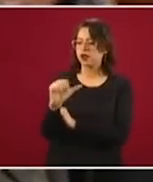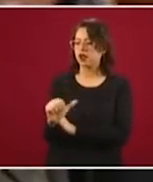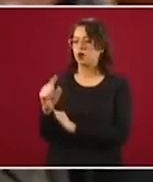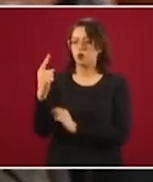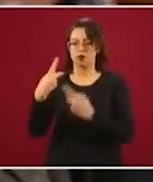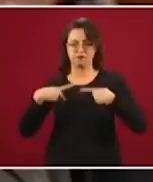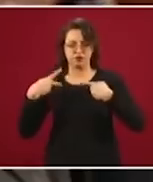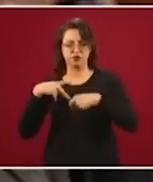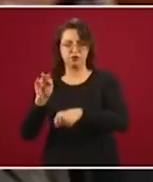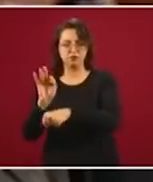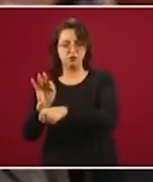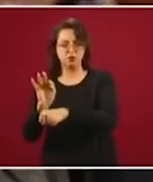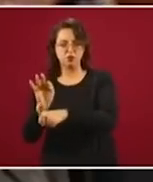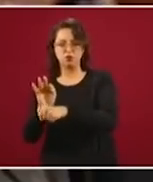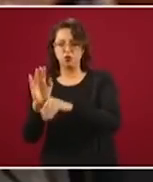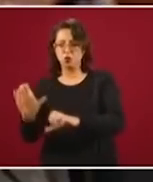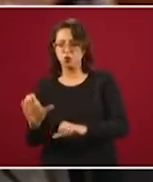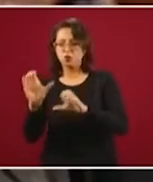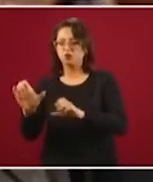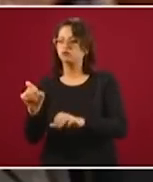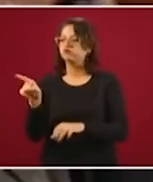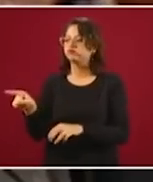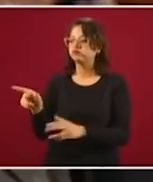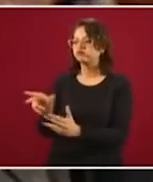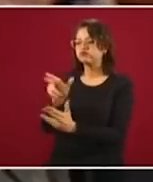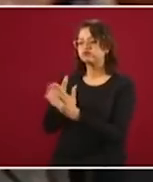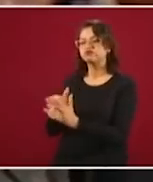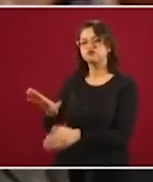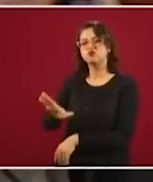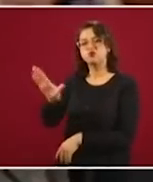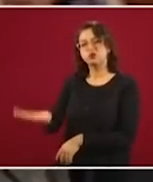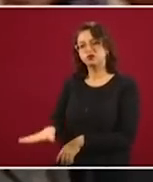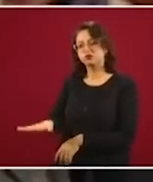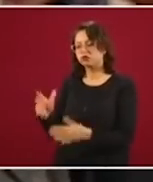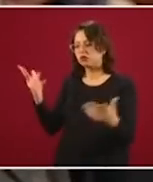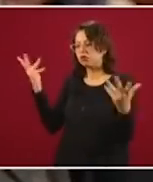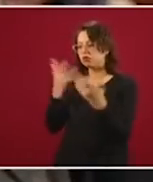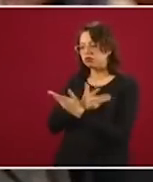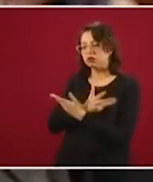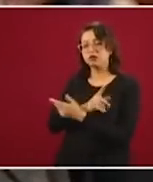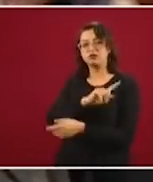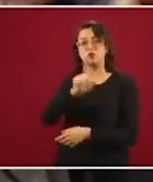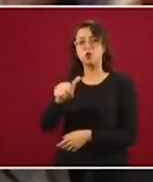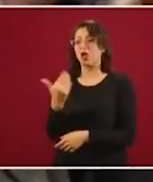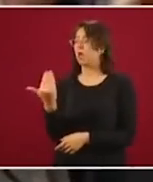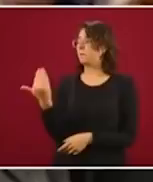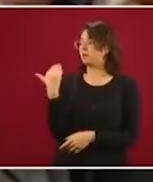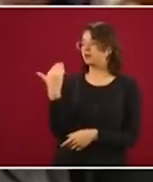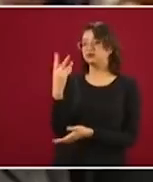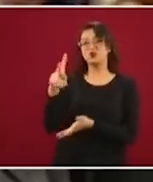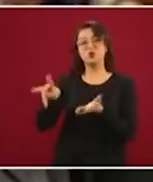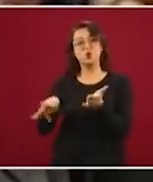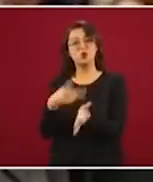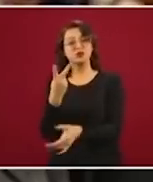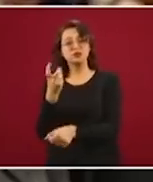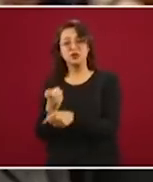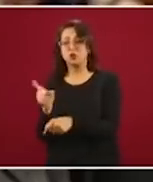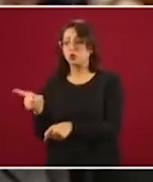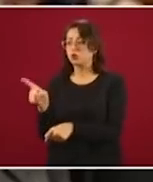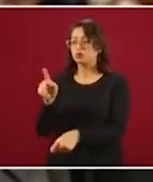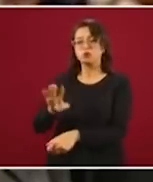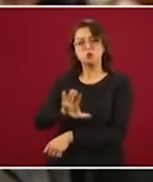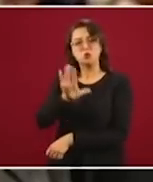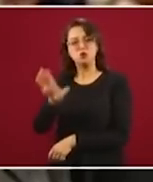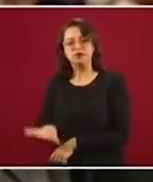volvieron a asesinar a otra persona que era un guía, es lo que tenemos el dato. Y bueno, el tema